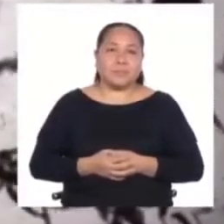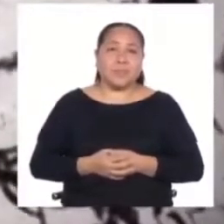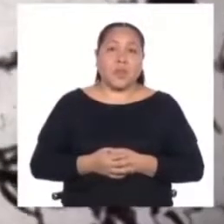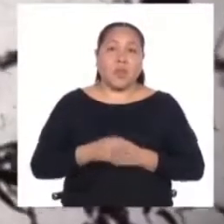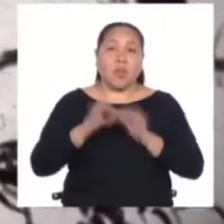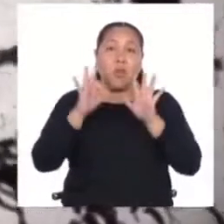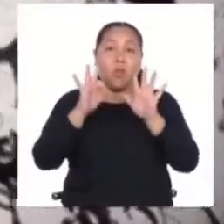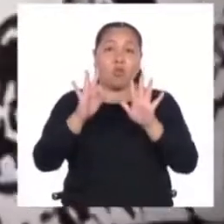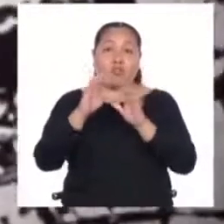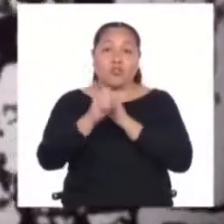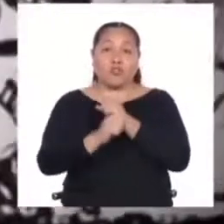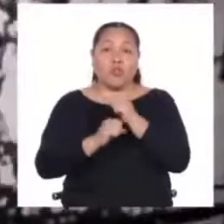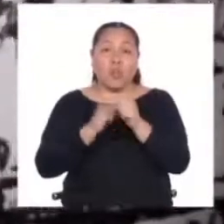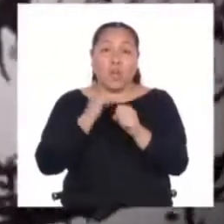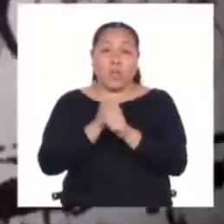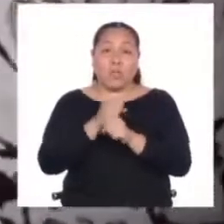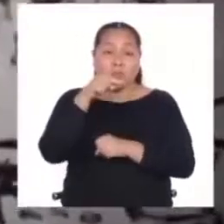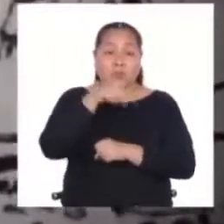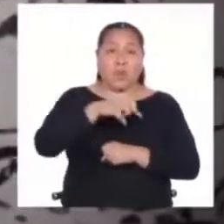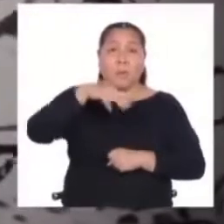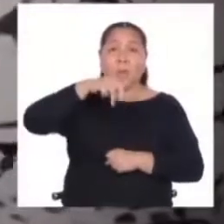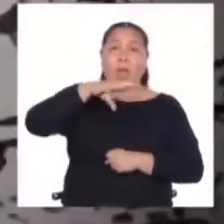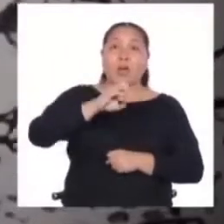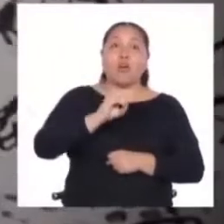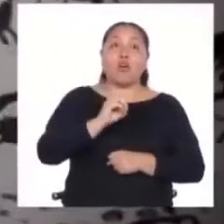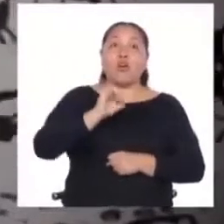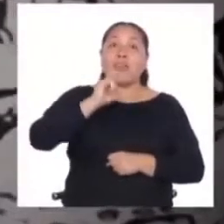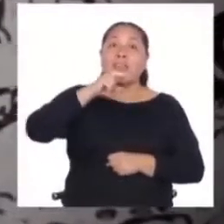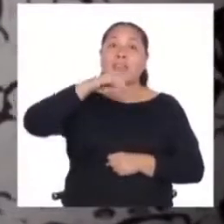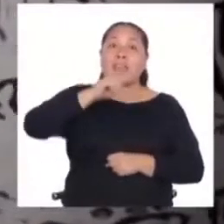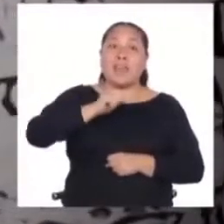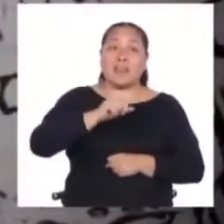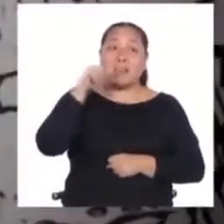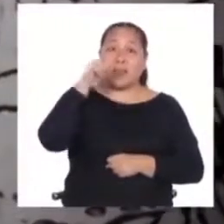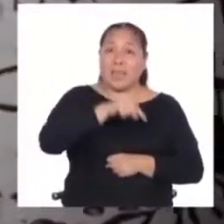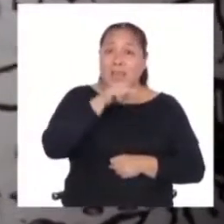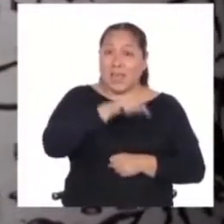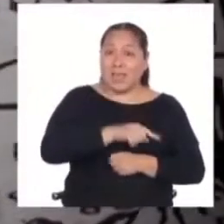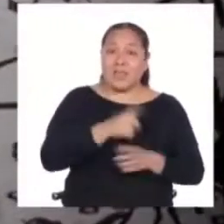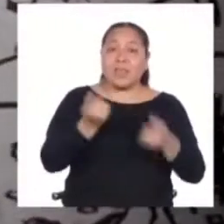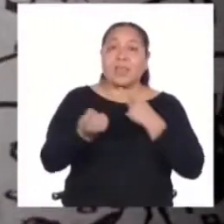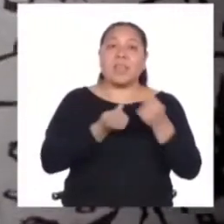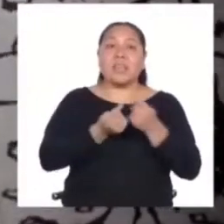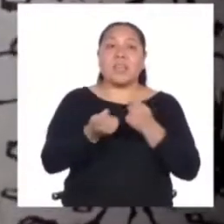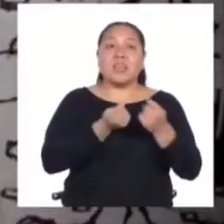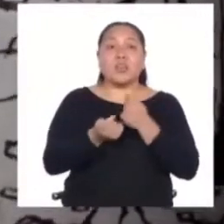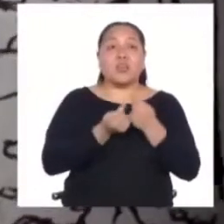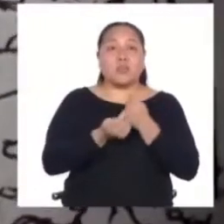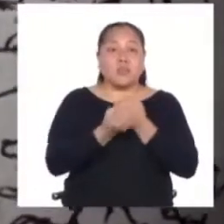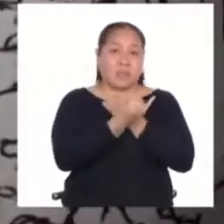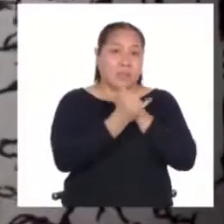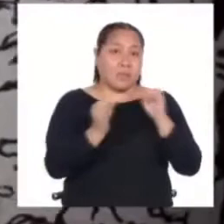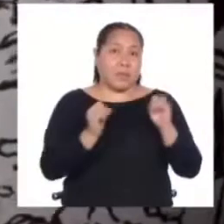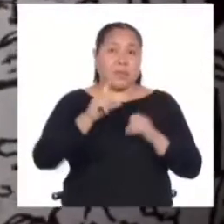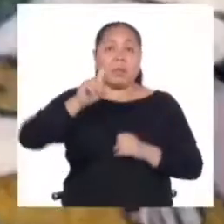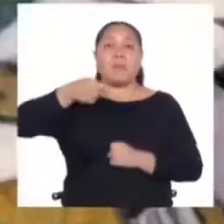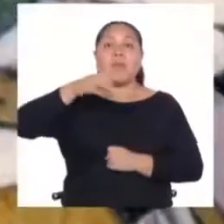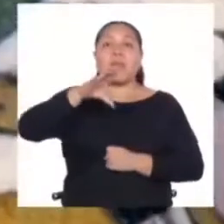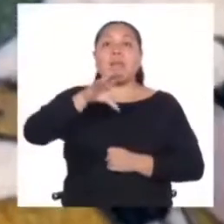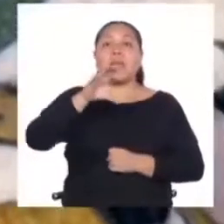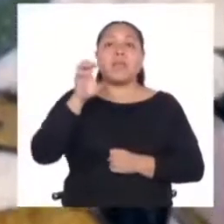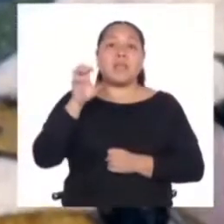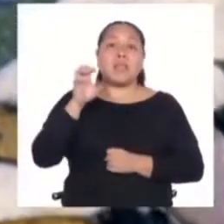Durante 8 años, Manco Inca dirigió en Vilcabamba una suerte de estado independiente y en 1544